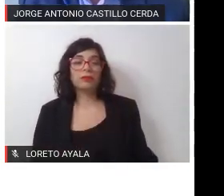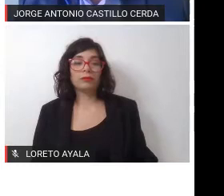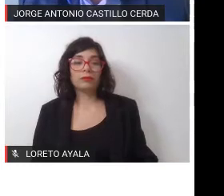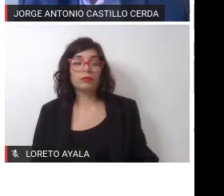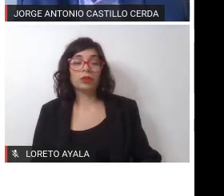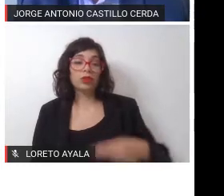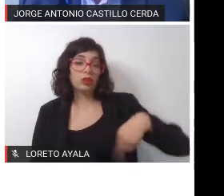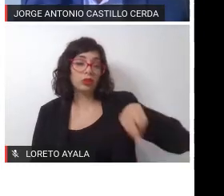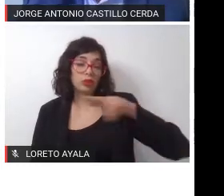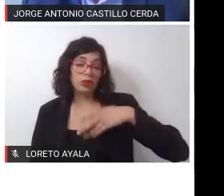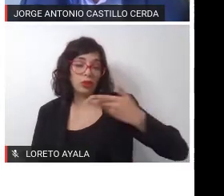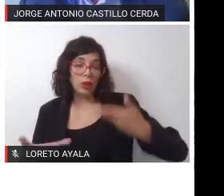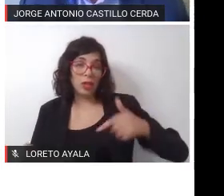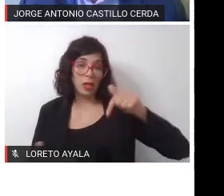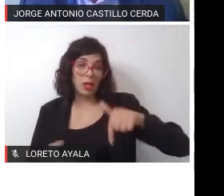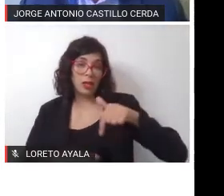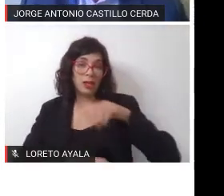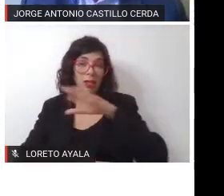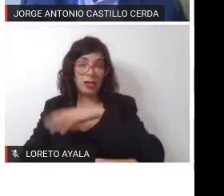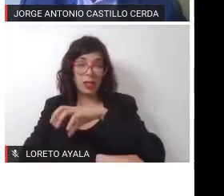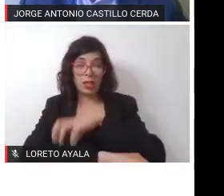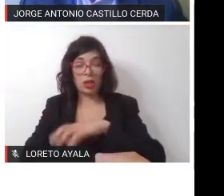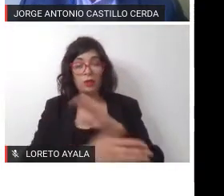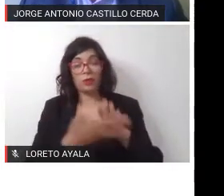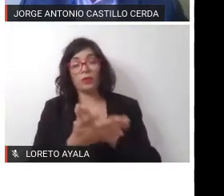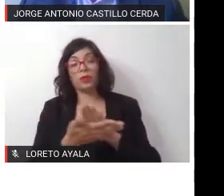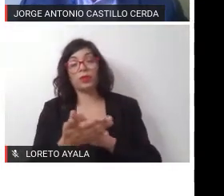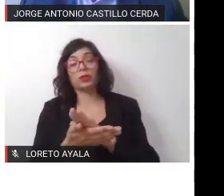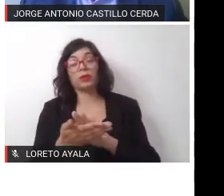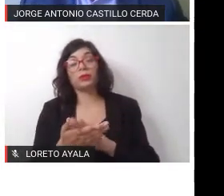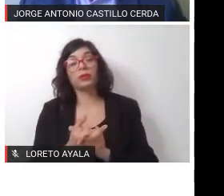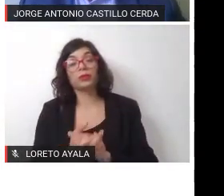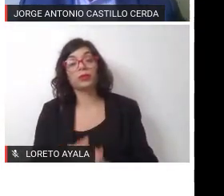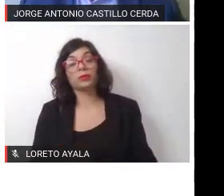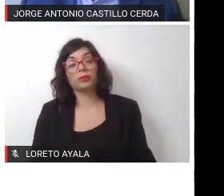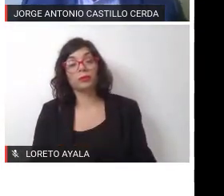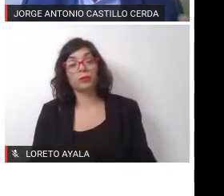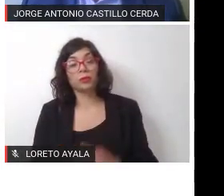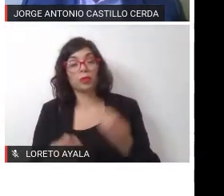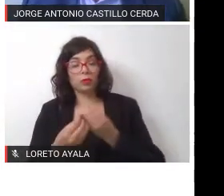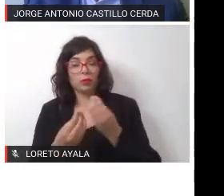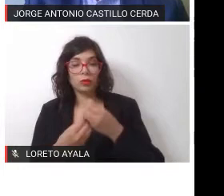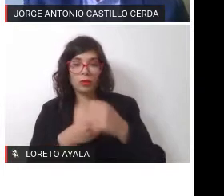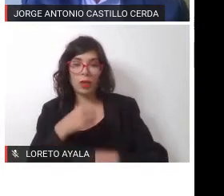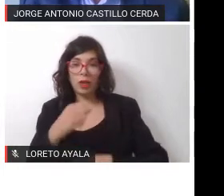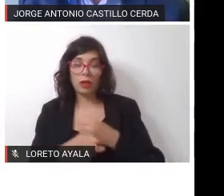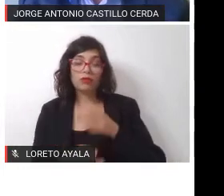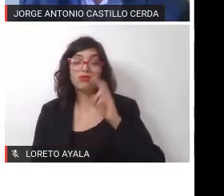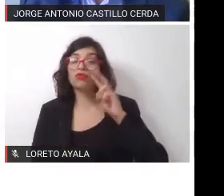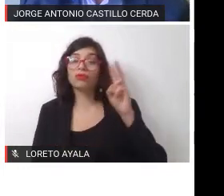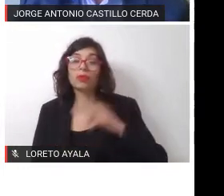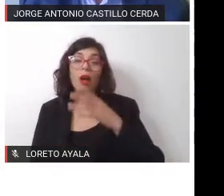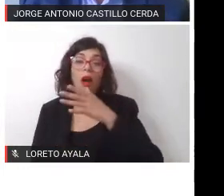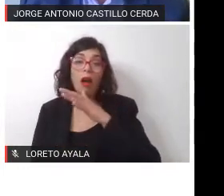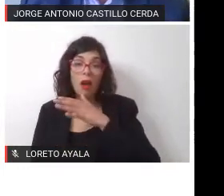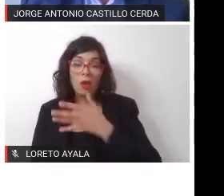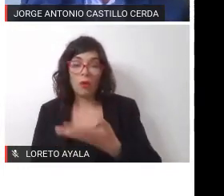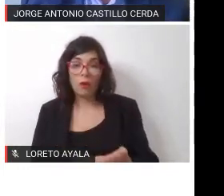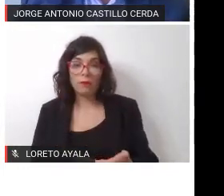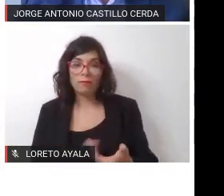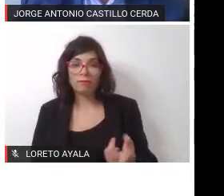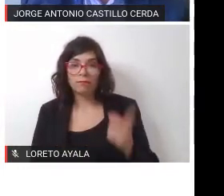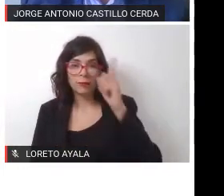Nosotros acá en la región, por ejemplo, y sé que en otras regiones pasa lo mismo, muchos años en sequía, que